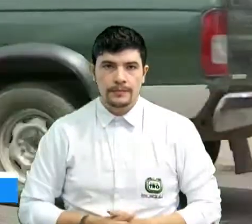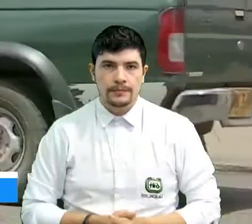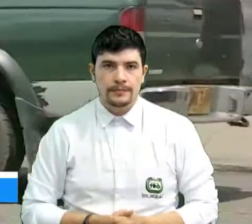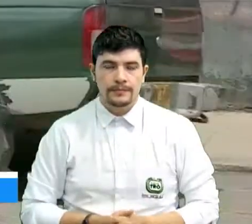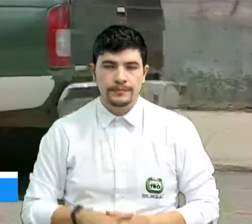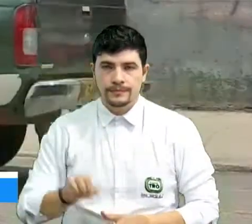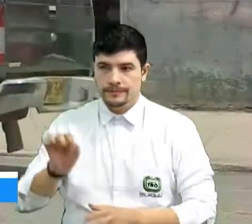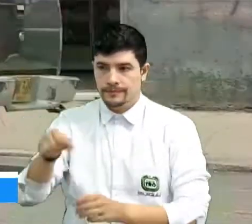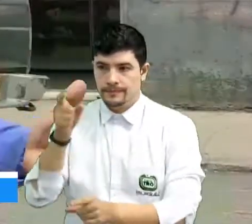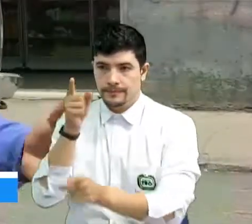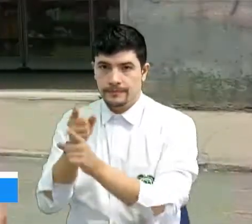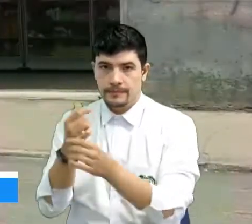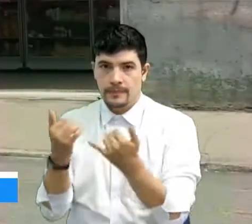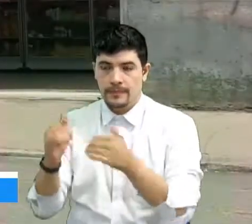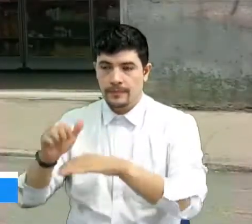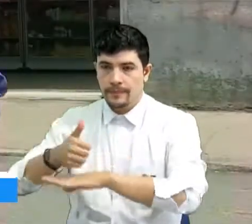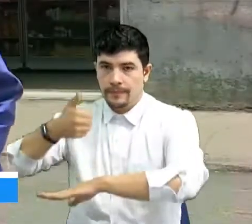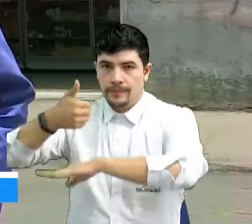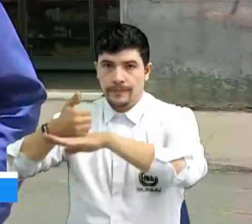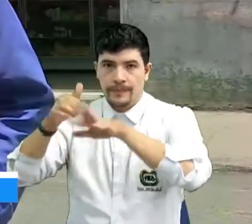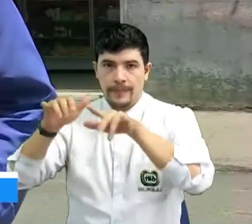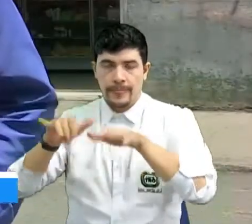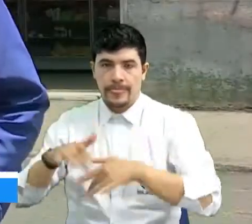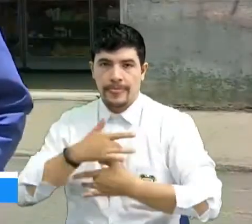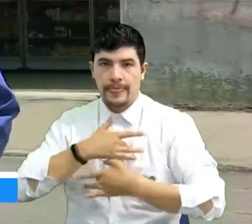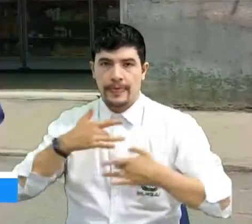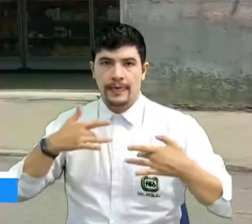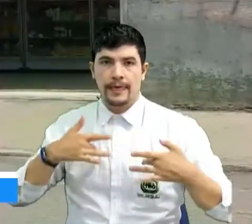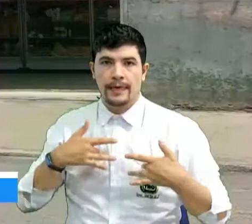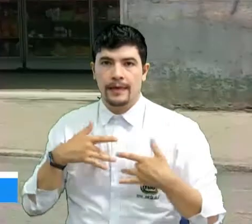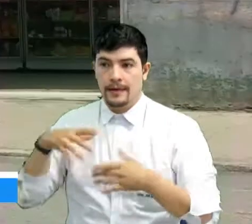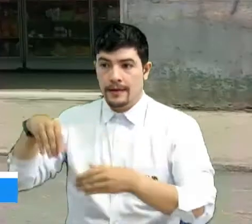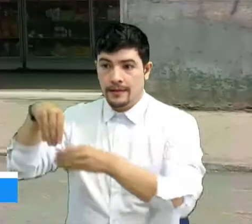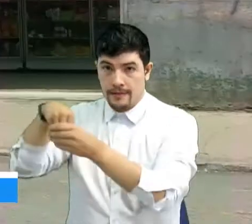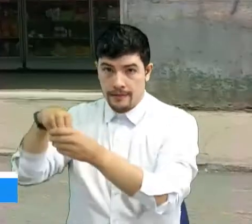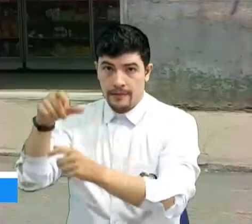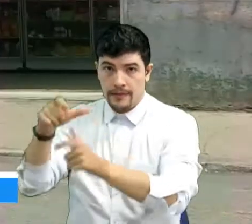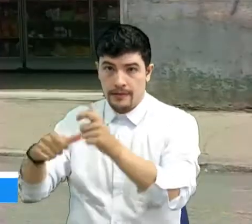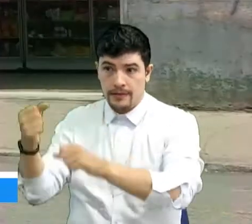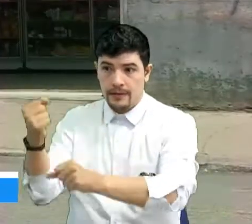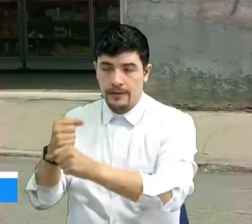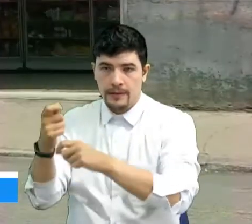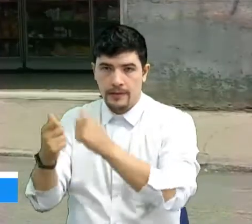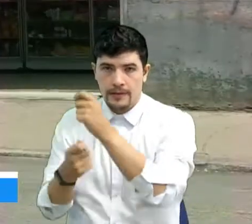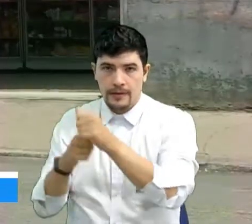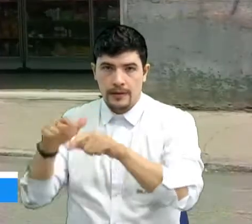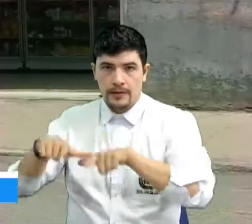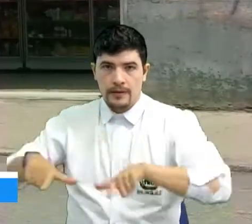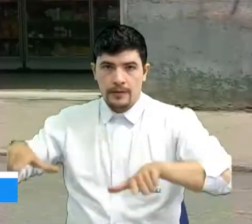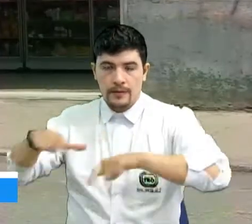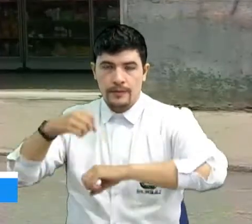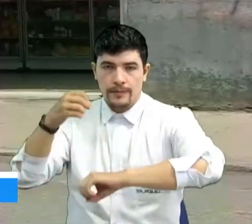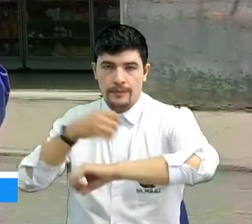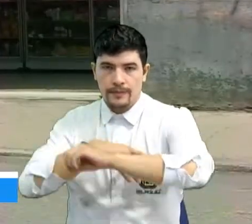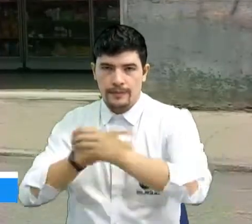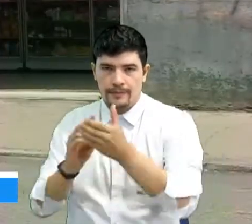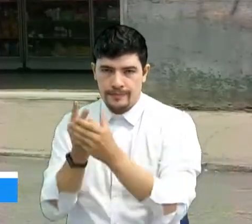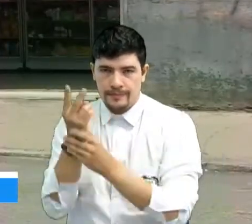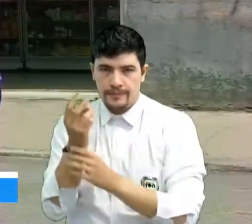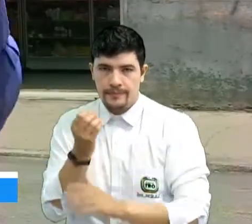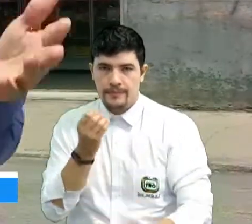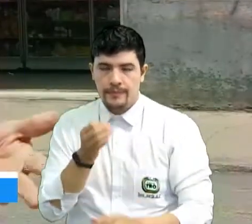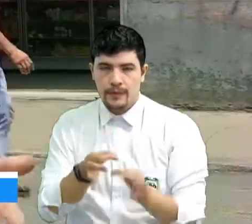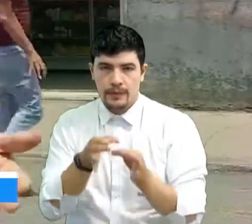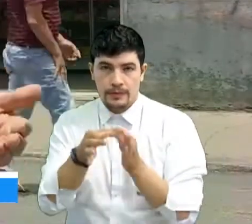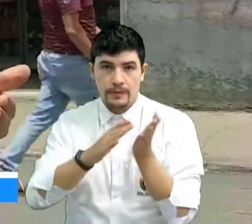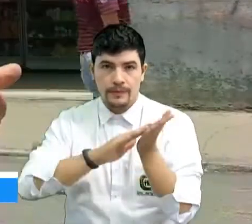Bien, las autoridades de salud y de igual forma inquilinos y comerciantes de la plaza central del municipio de Florida Blanca concuerdan